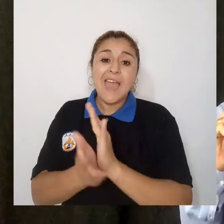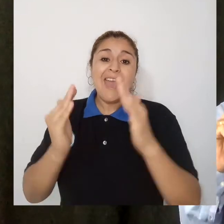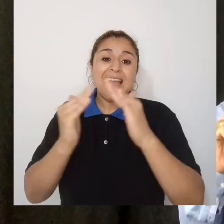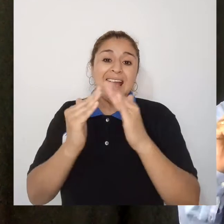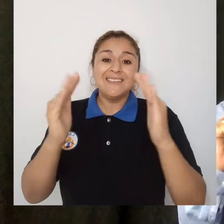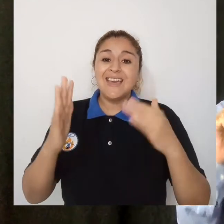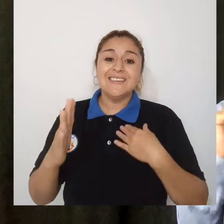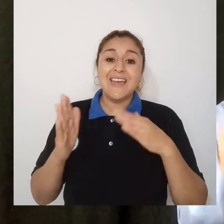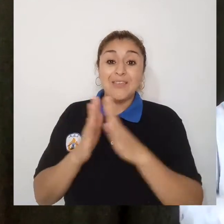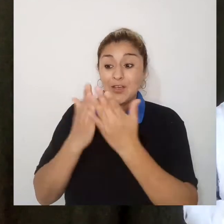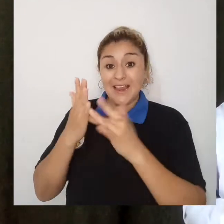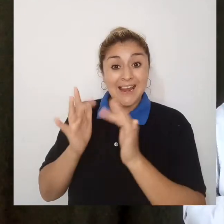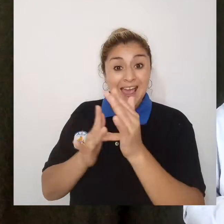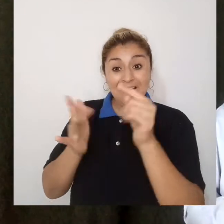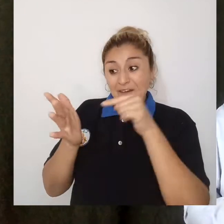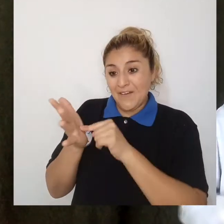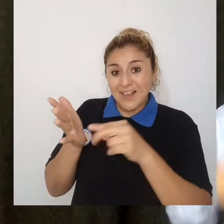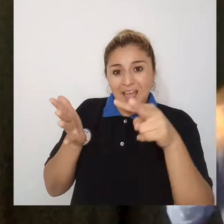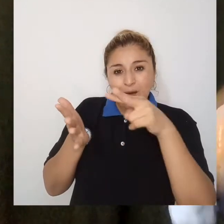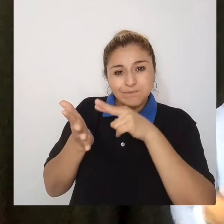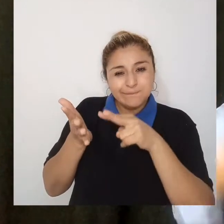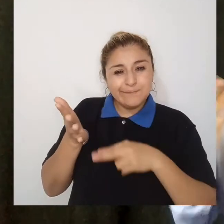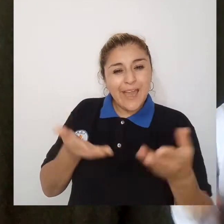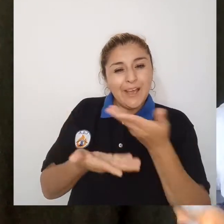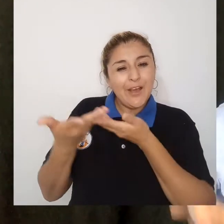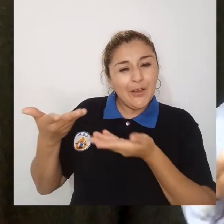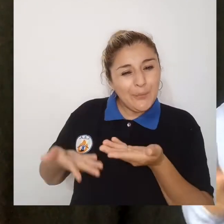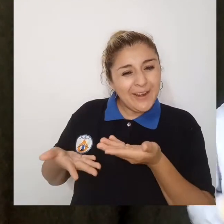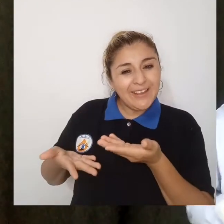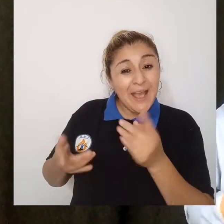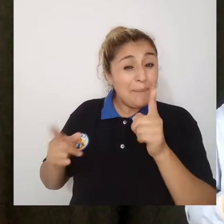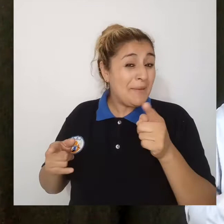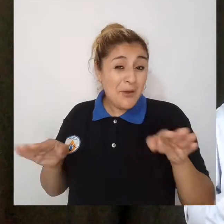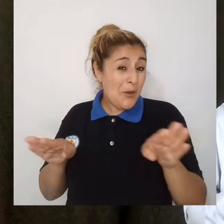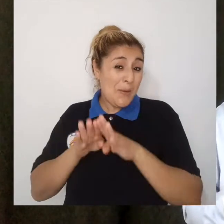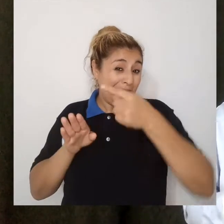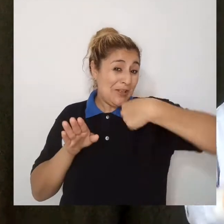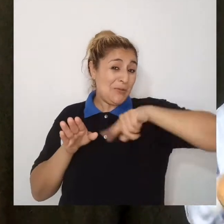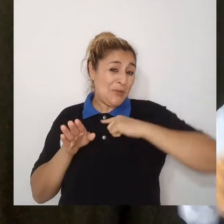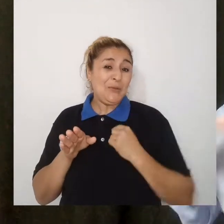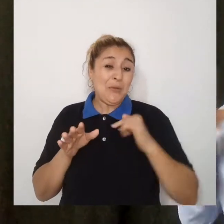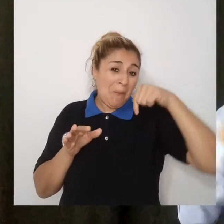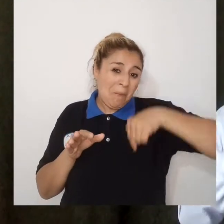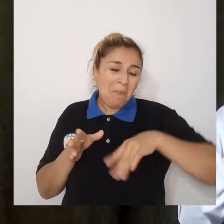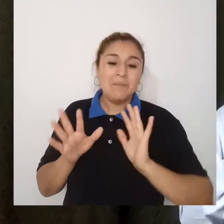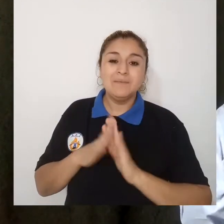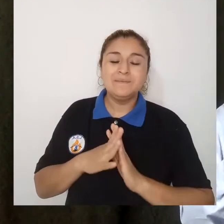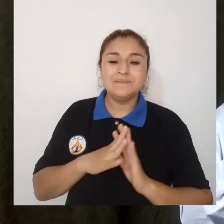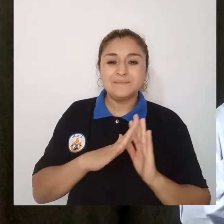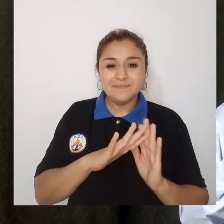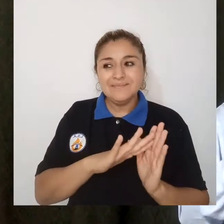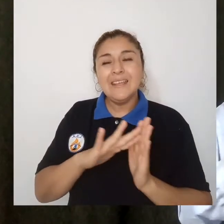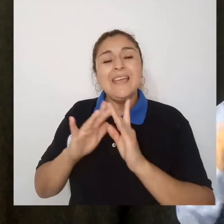con alegría y sencillez de corazón 46 repite no todo esto y la palabra juntos